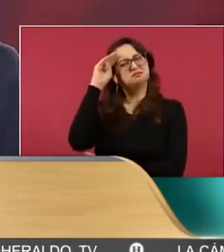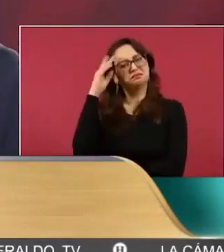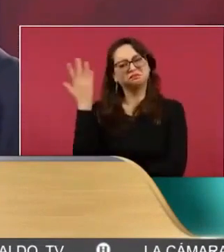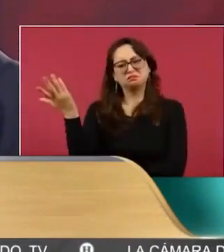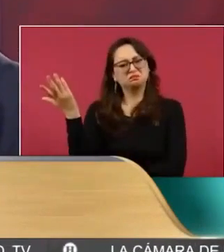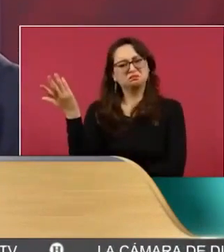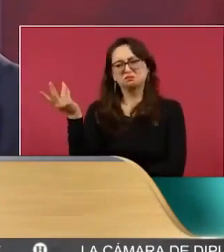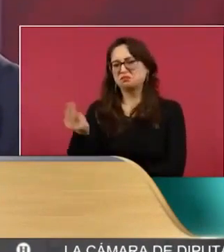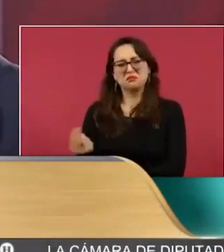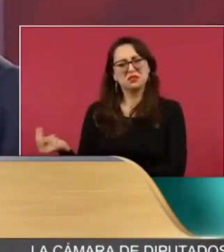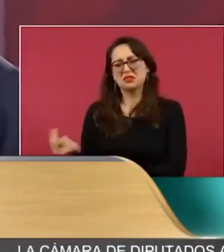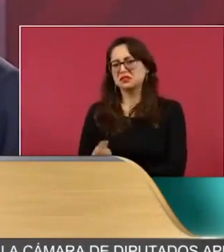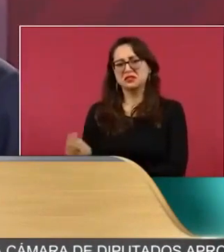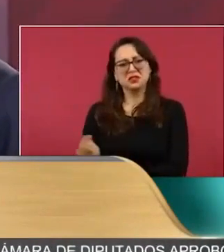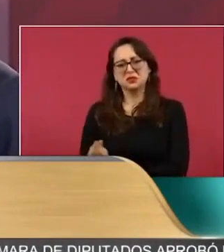como gobierno.